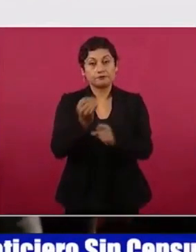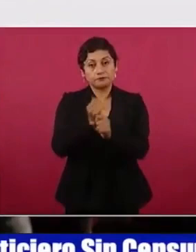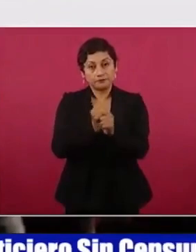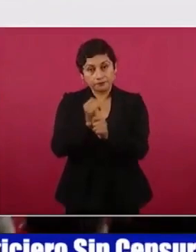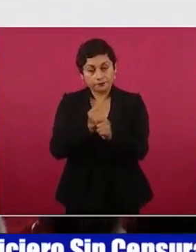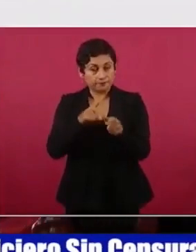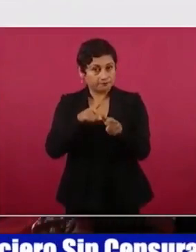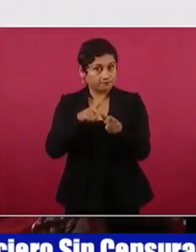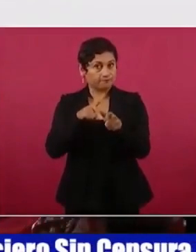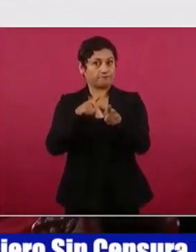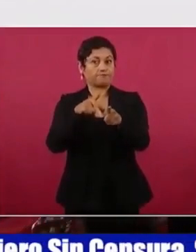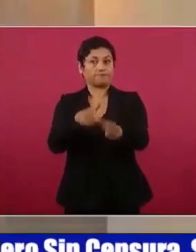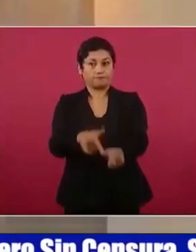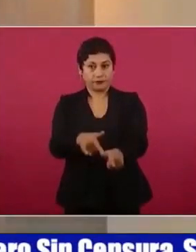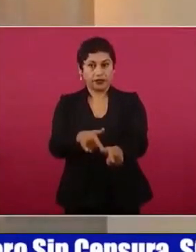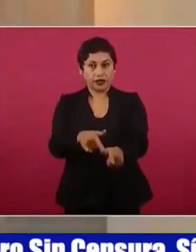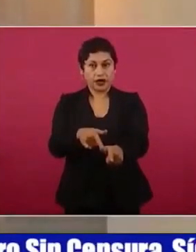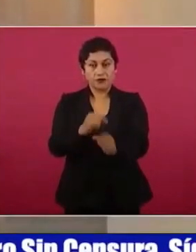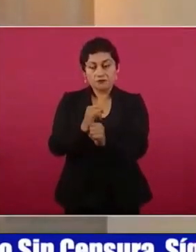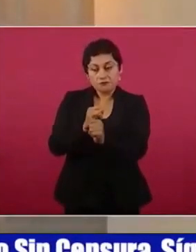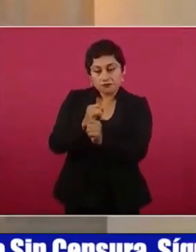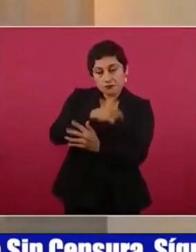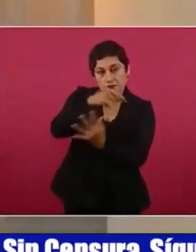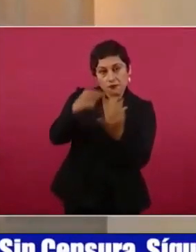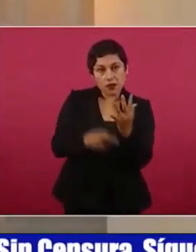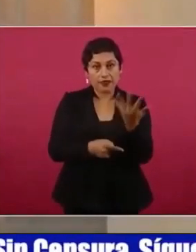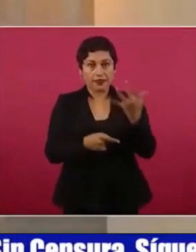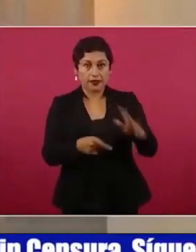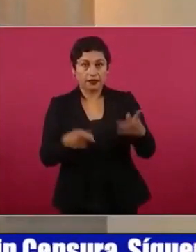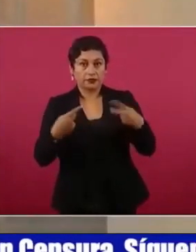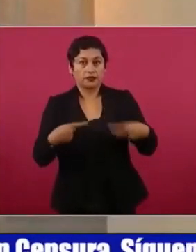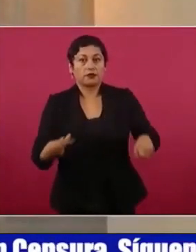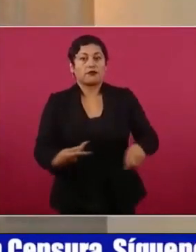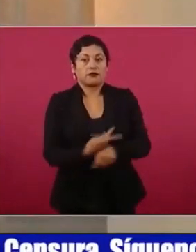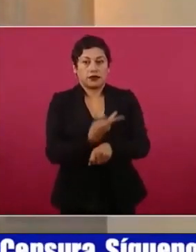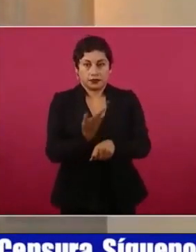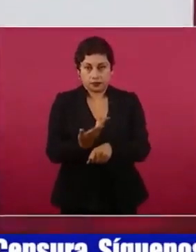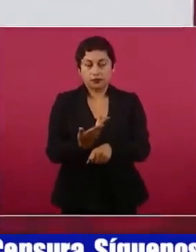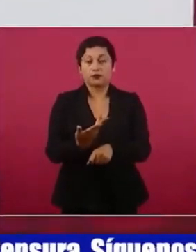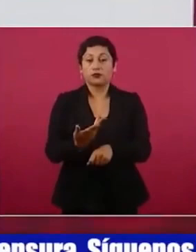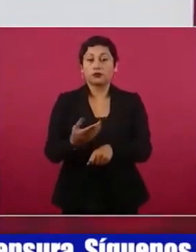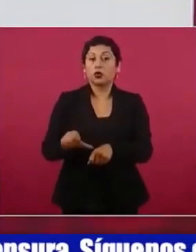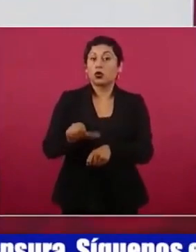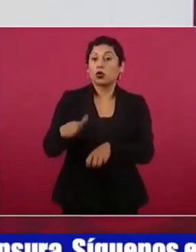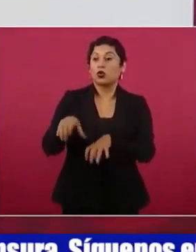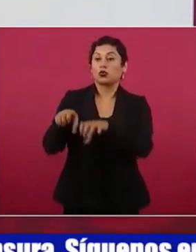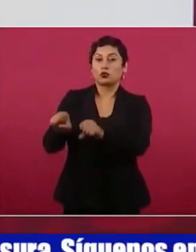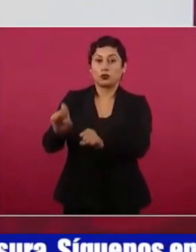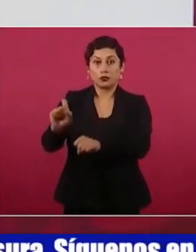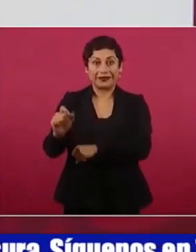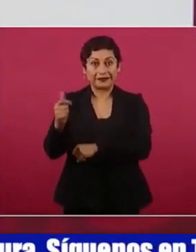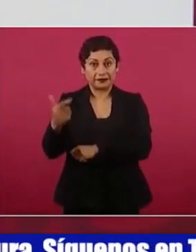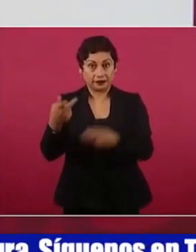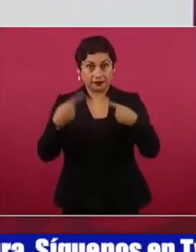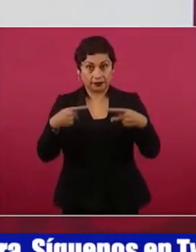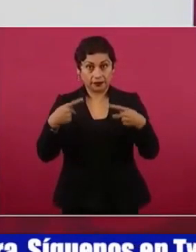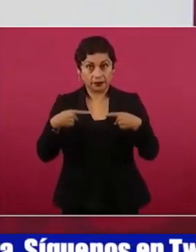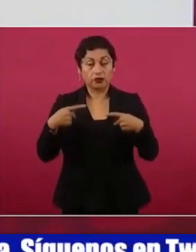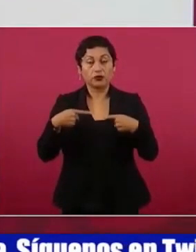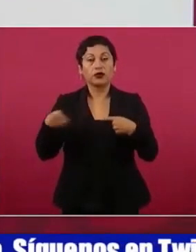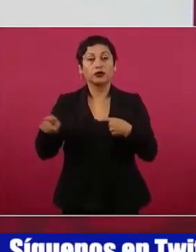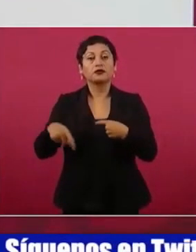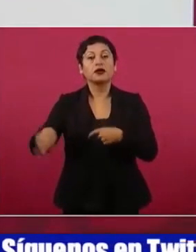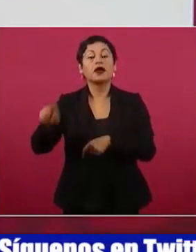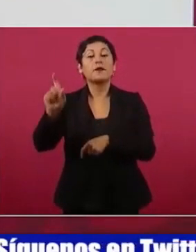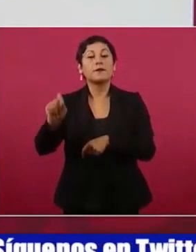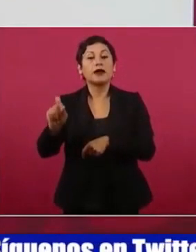Margarito Martínez y otros 8 casos donde pues prácticamente en todos los casos ya hay detenidos, ya hay